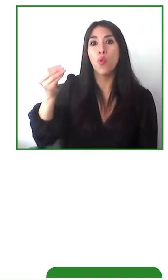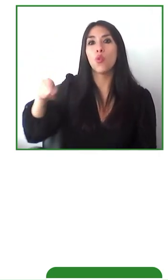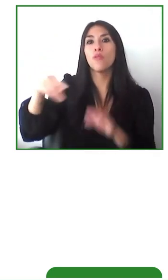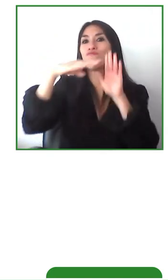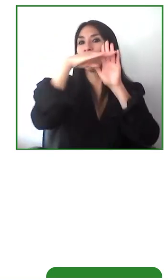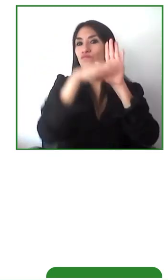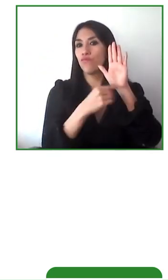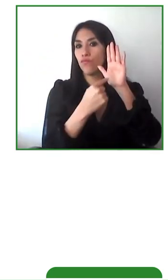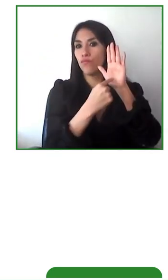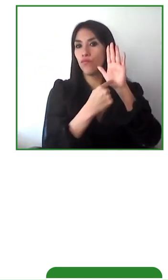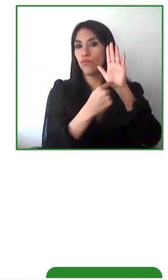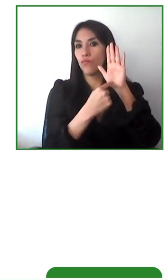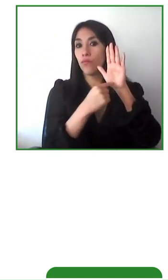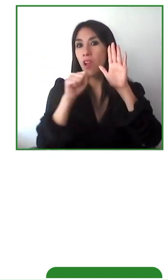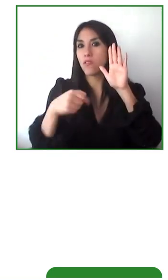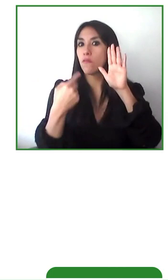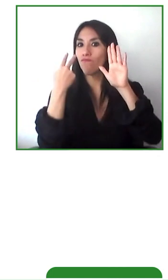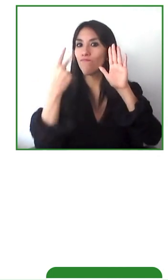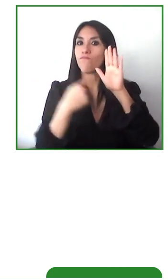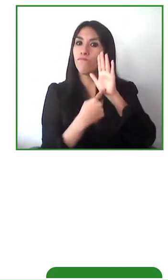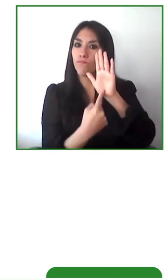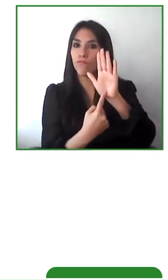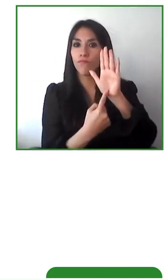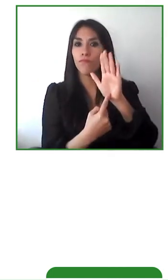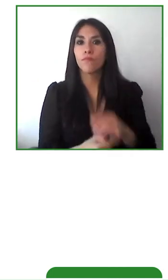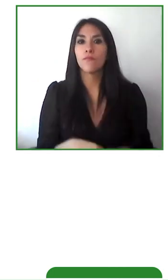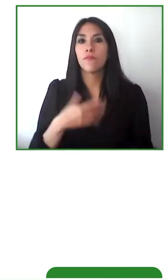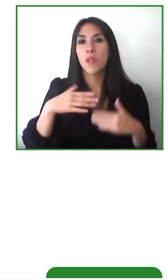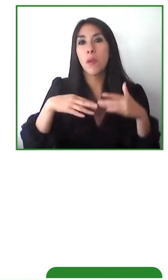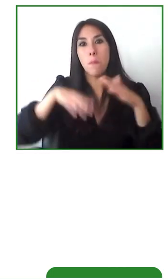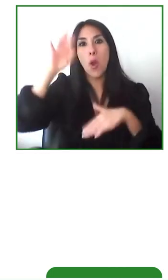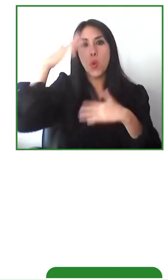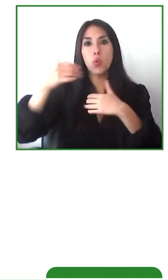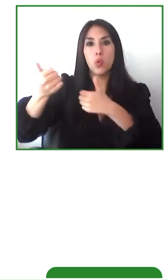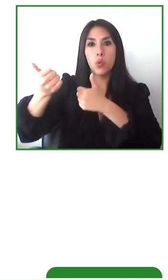vamos a una nueva área geográfica.